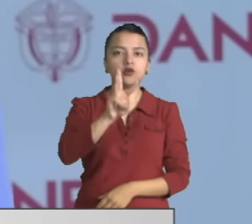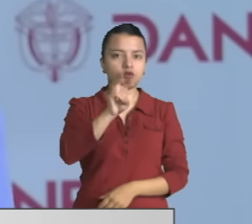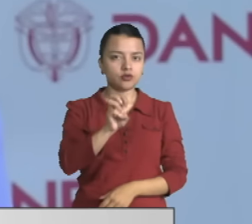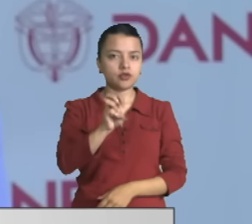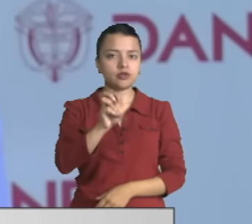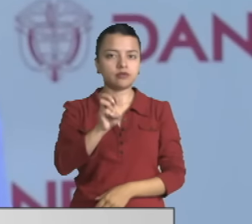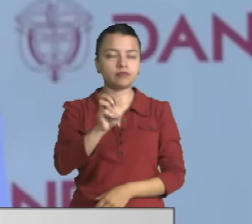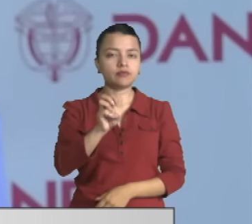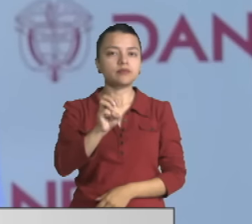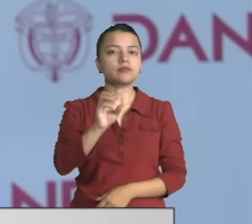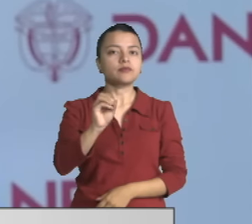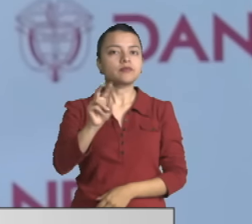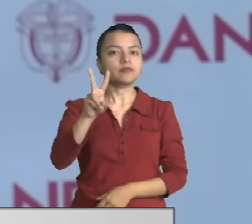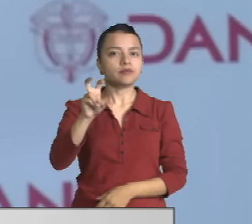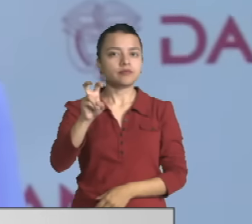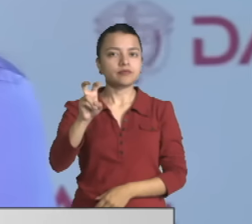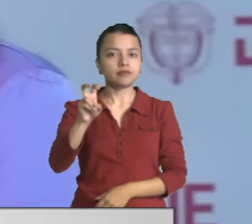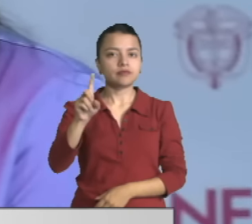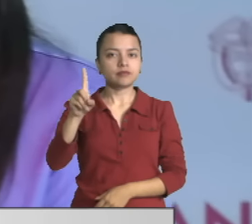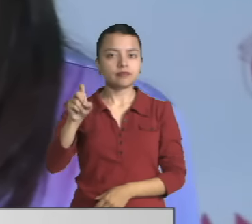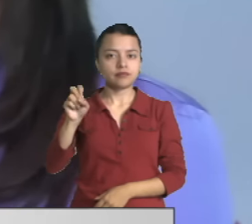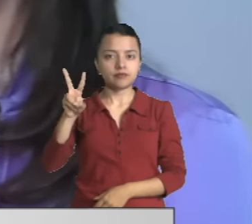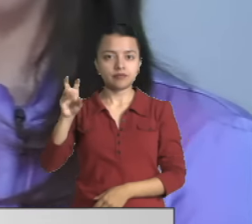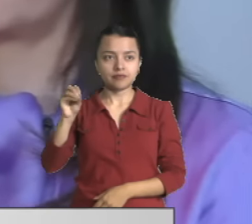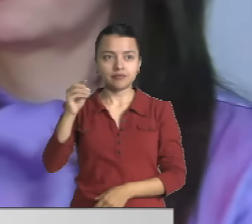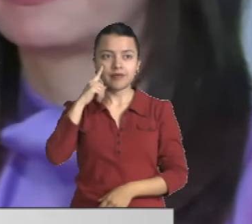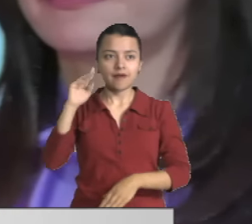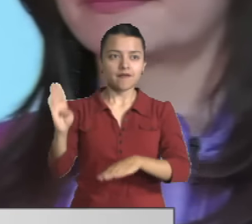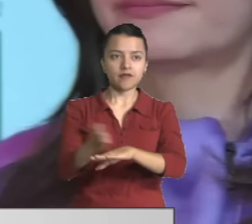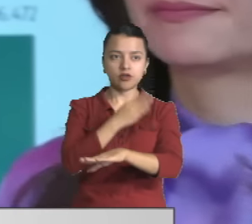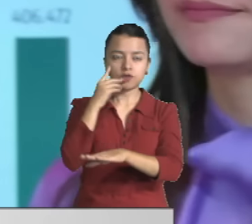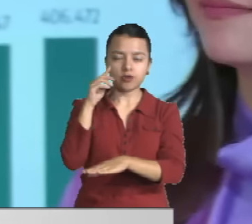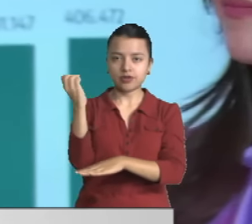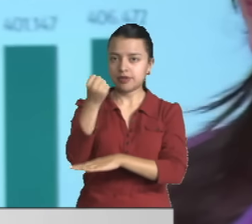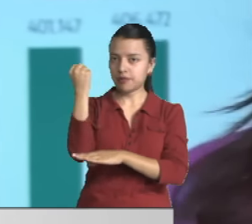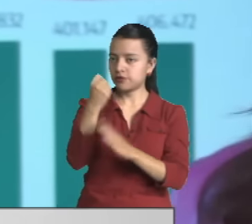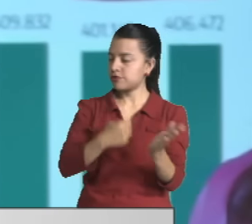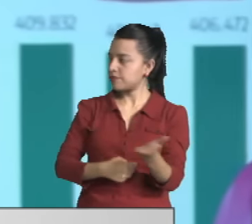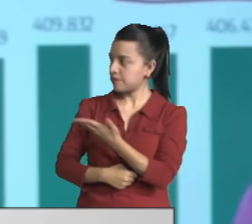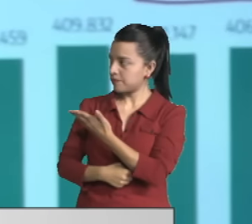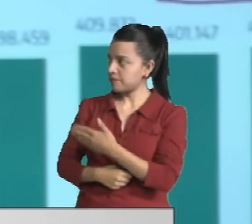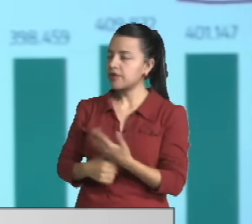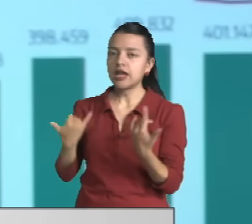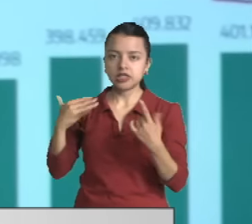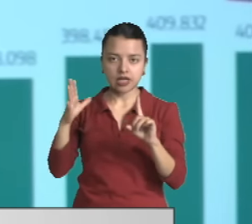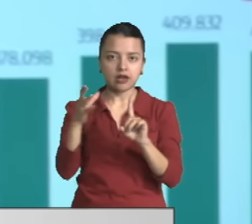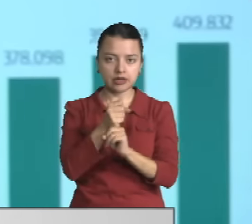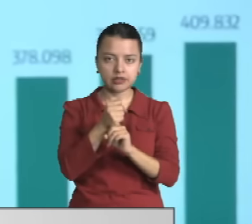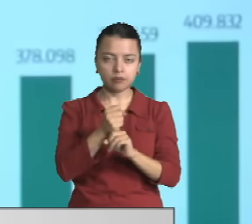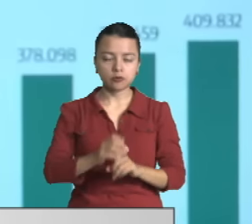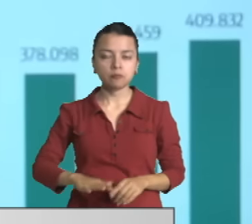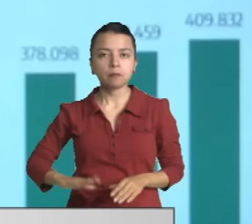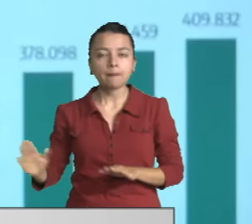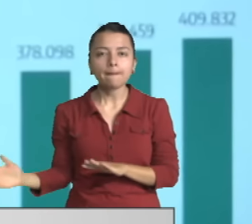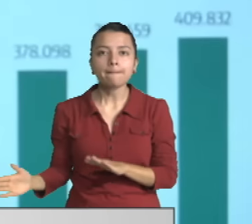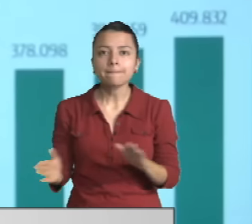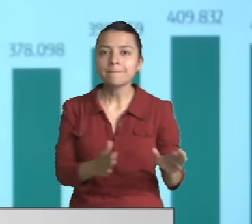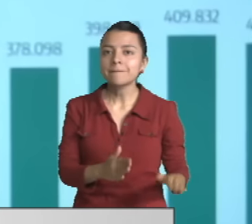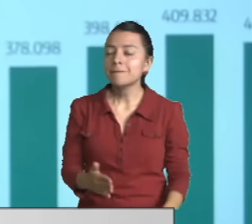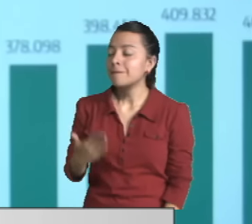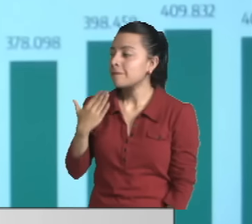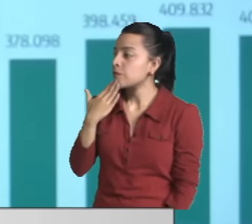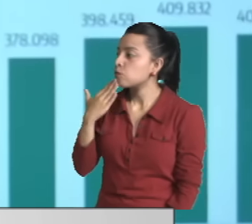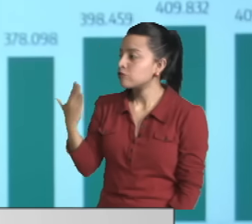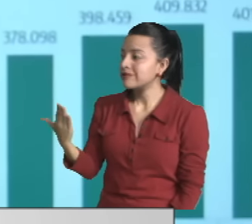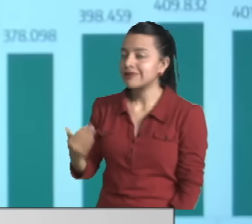billones de pesos. Directora, muchas gracias. Es el panorama a esta hora de lo que fue el segundo trimestre de la economía colombiana, que podría,